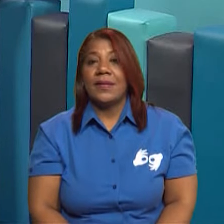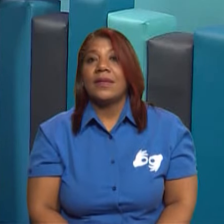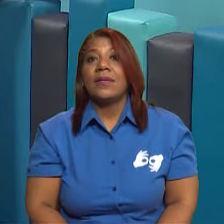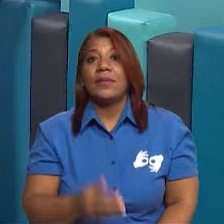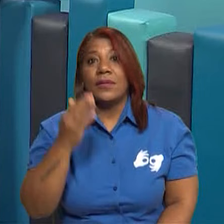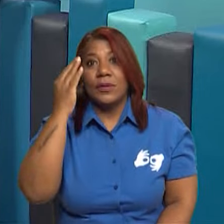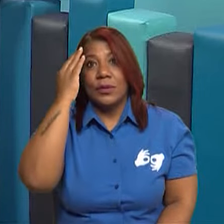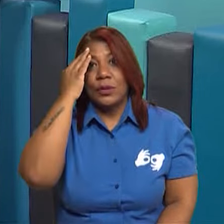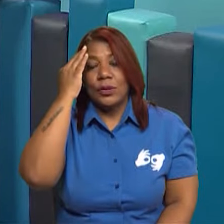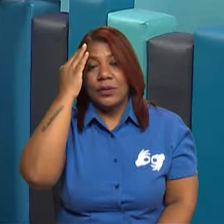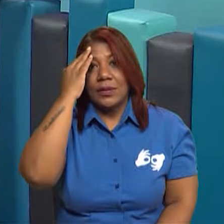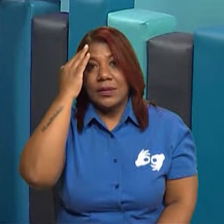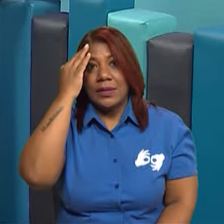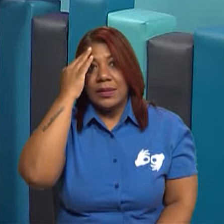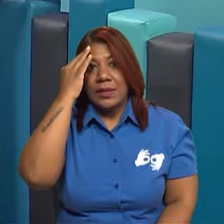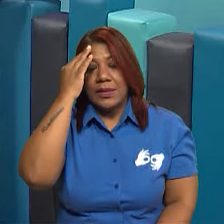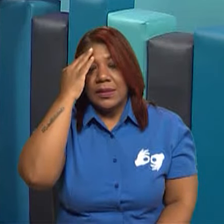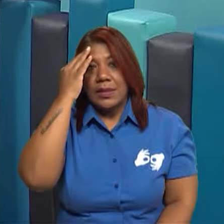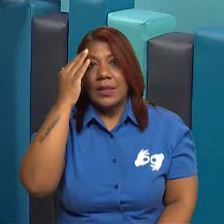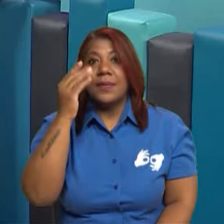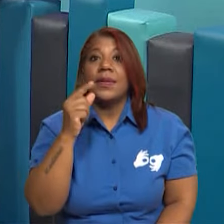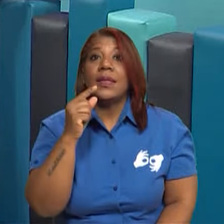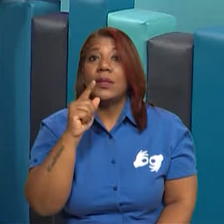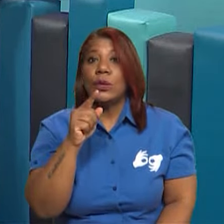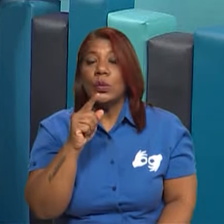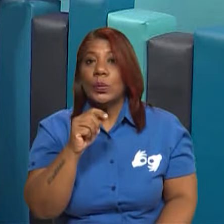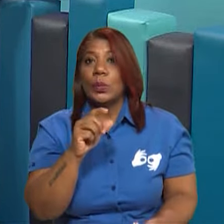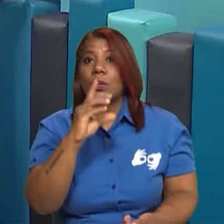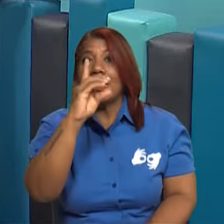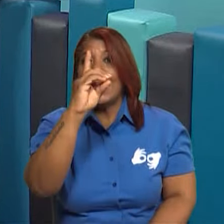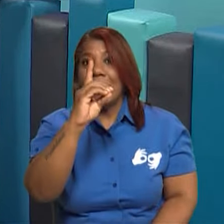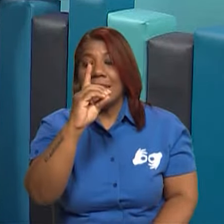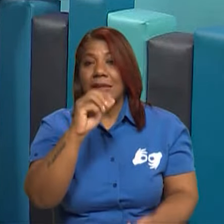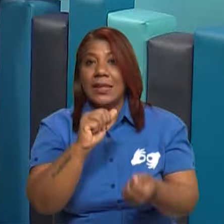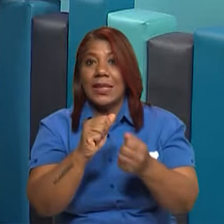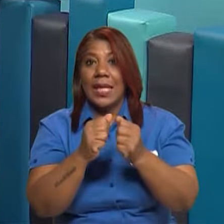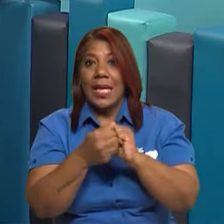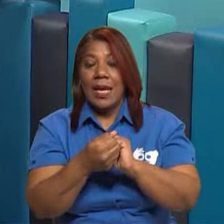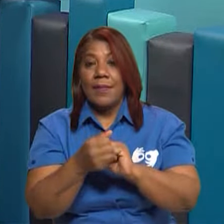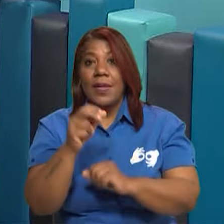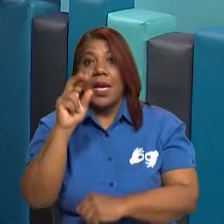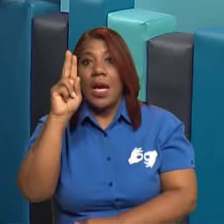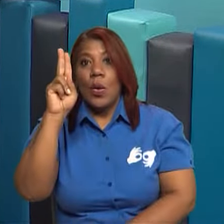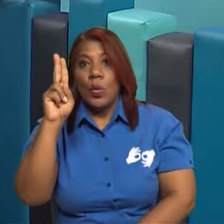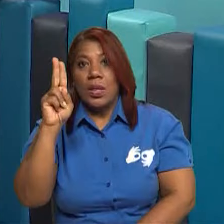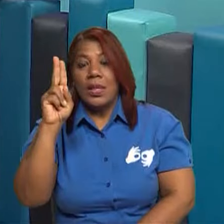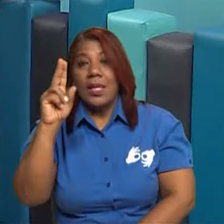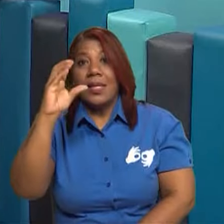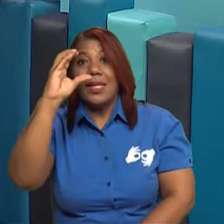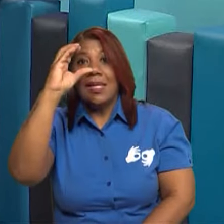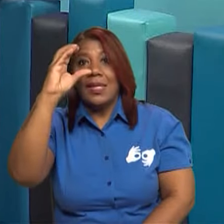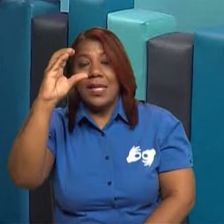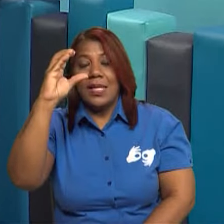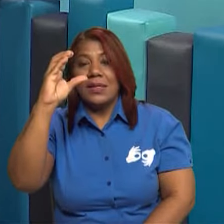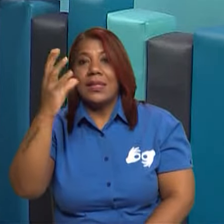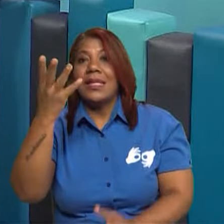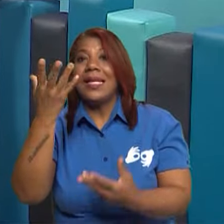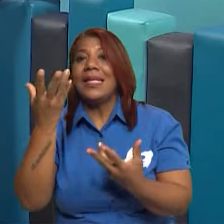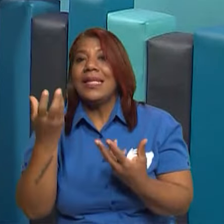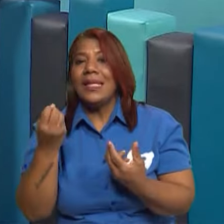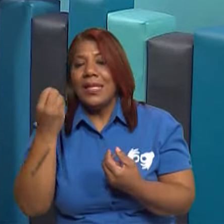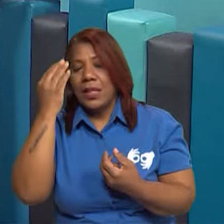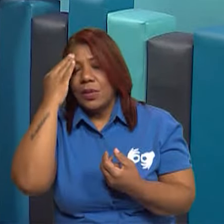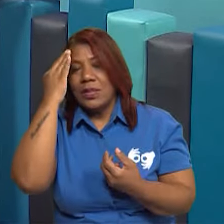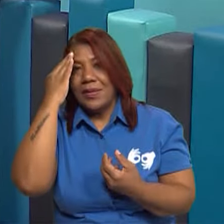cantidad menor o un valor menor. Aquí de las decenas quería descubrir unidades y acá de las centenas quería descubrir